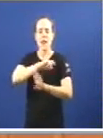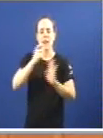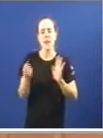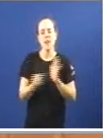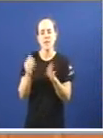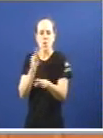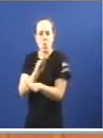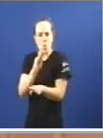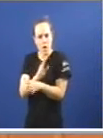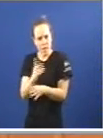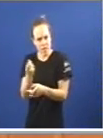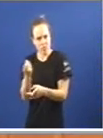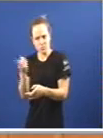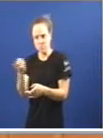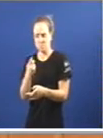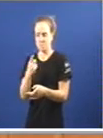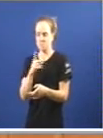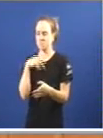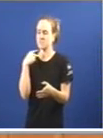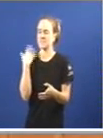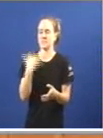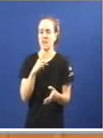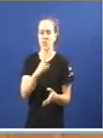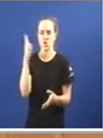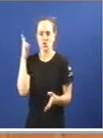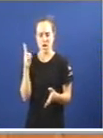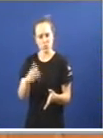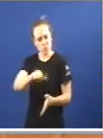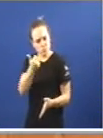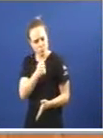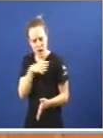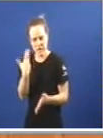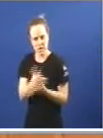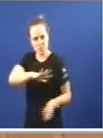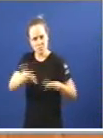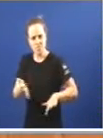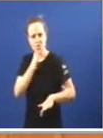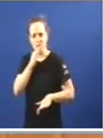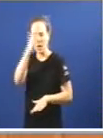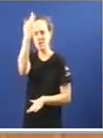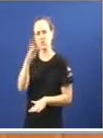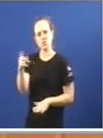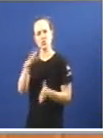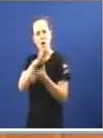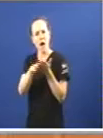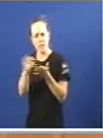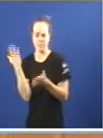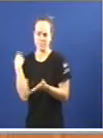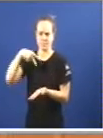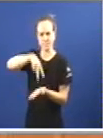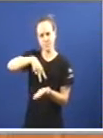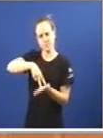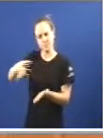gnomeo y que elevados sanos vicente uns orzamentos no es que vos te deja law también la comparecencia la